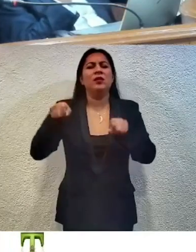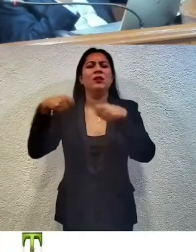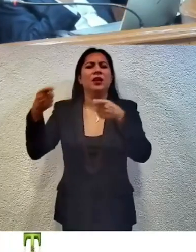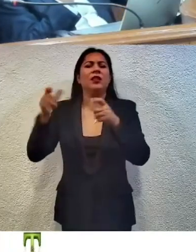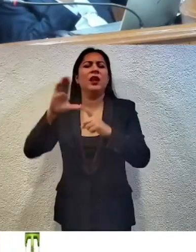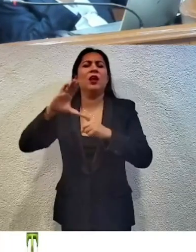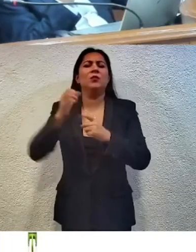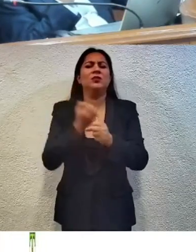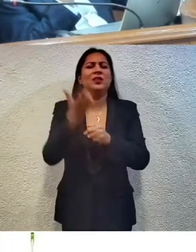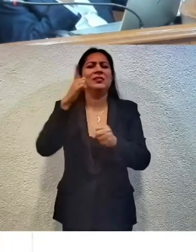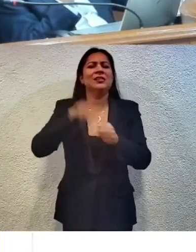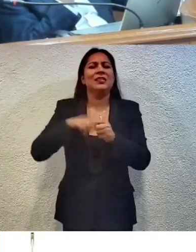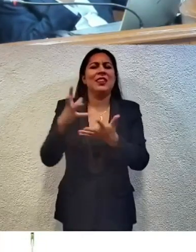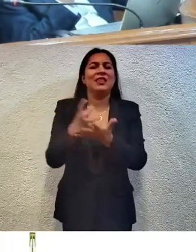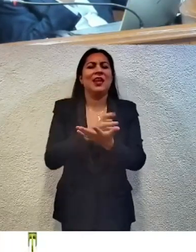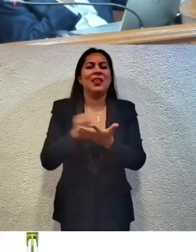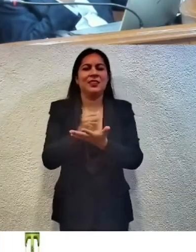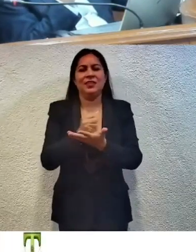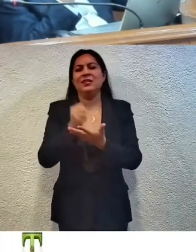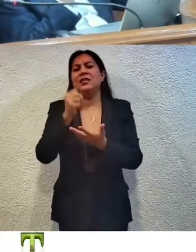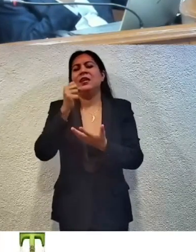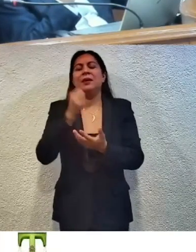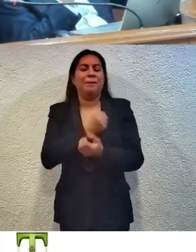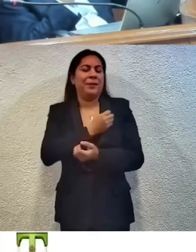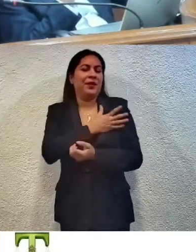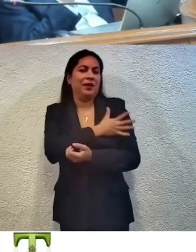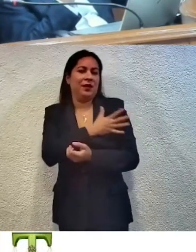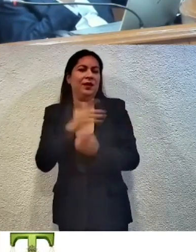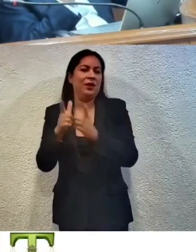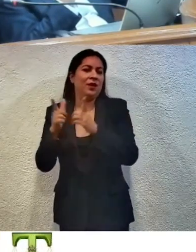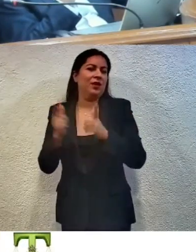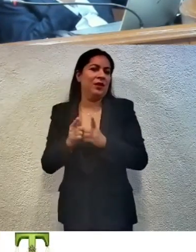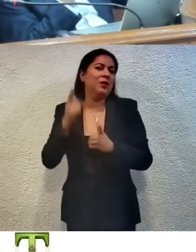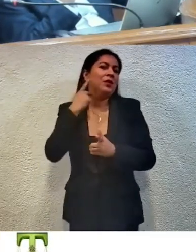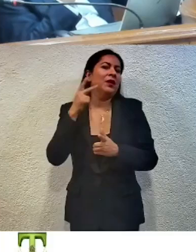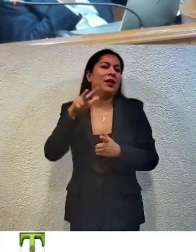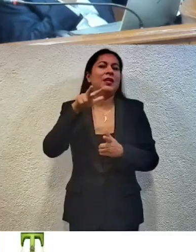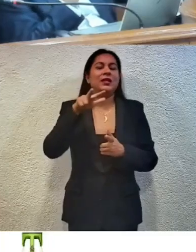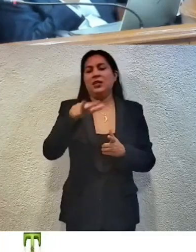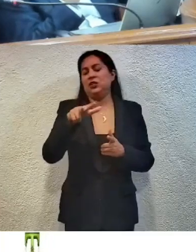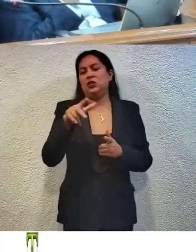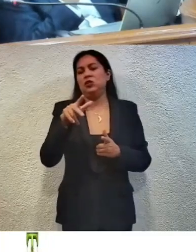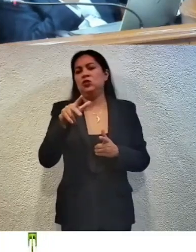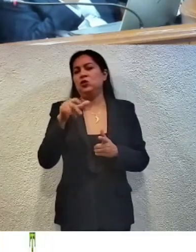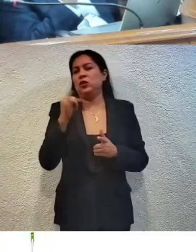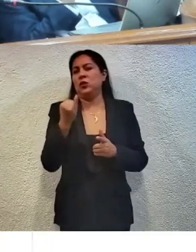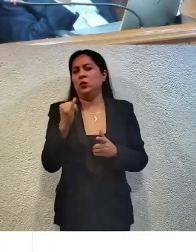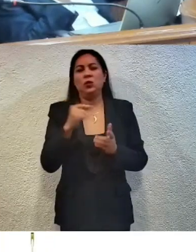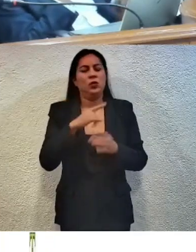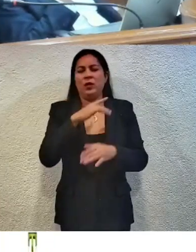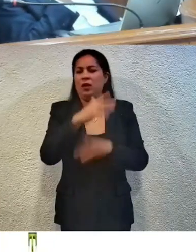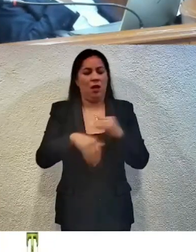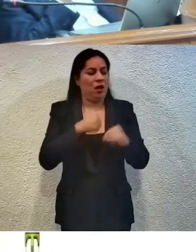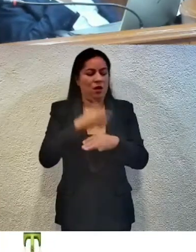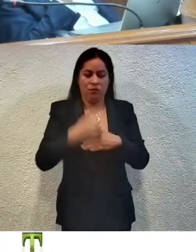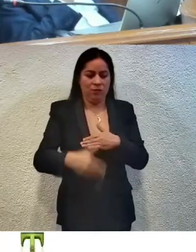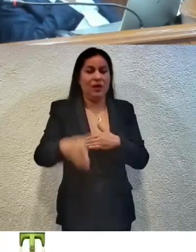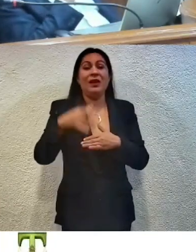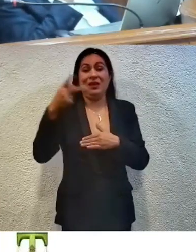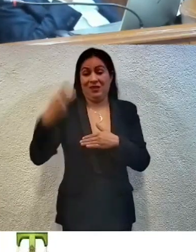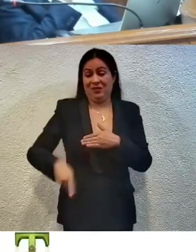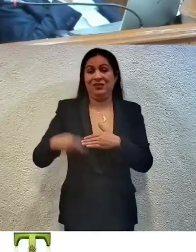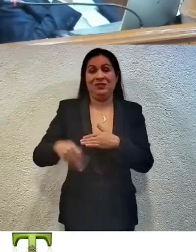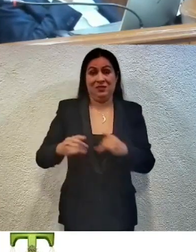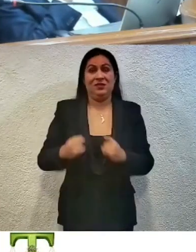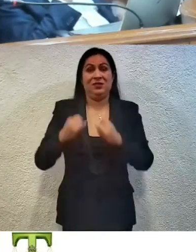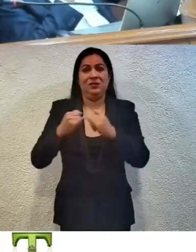Comisión Estatal de Garantías del Partido del Bienestar Guerrero. El 18 de julio del presente año, esta autoridad jurisdiccional declaró